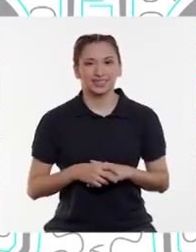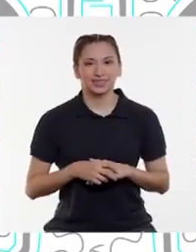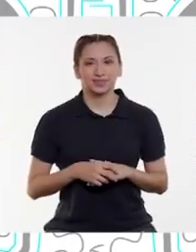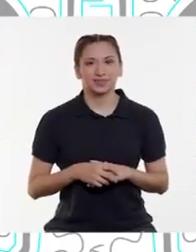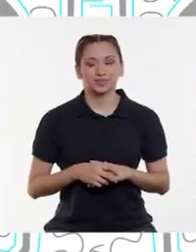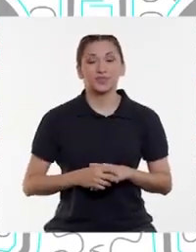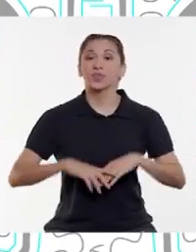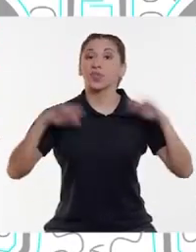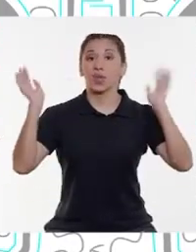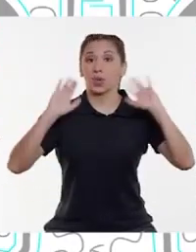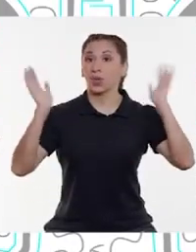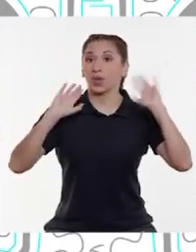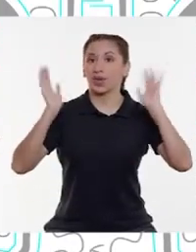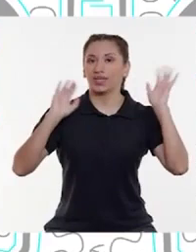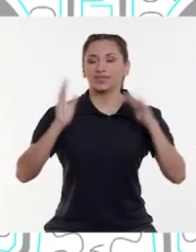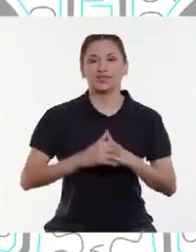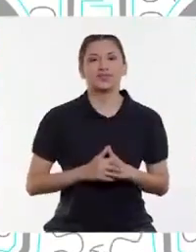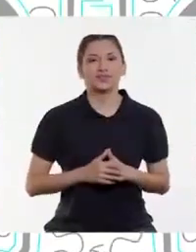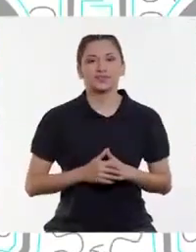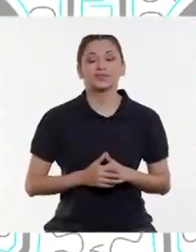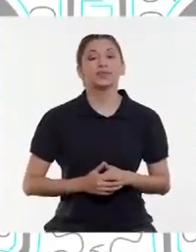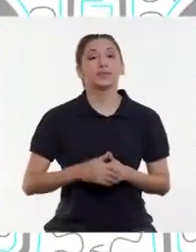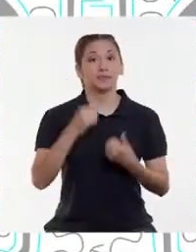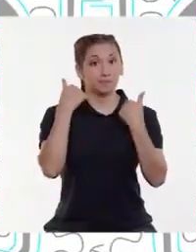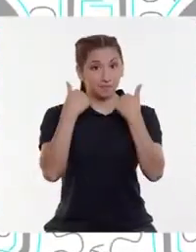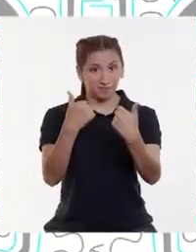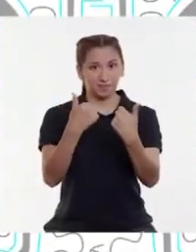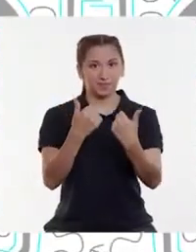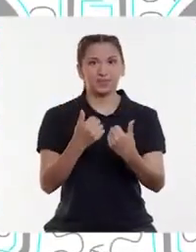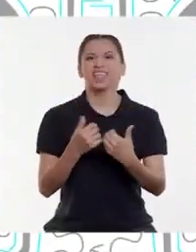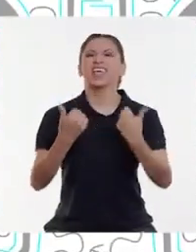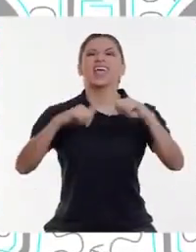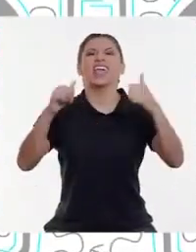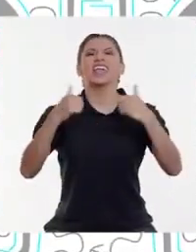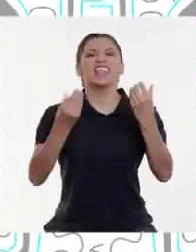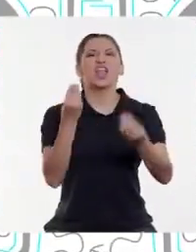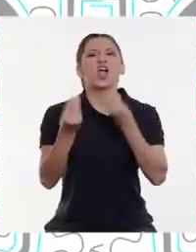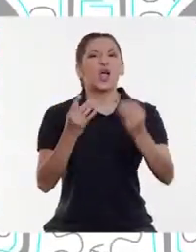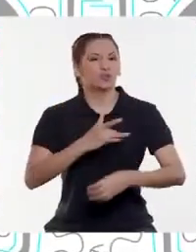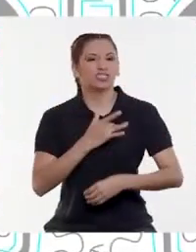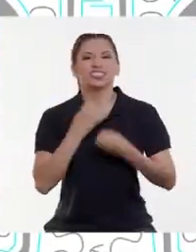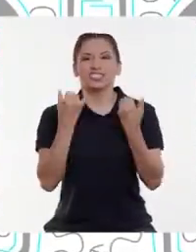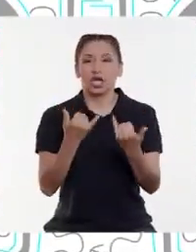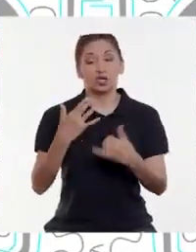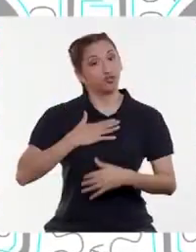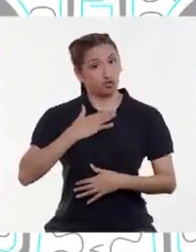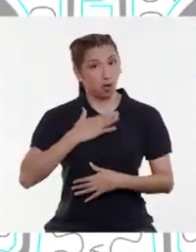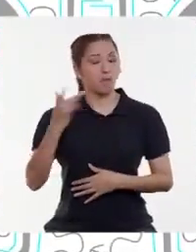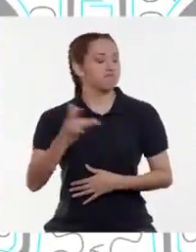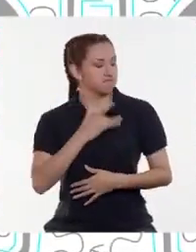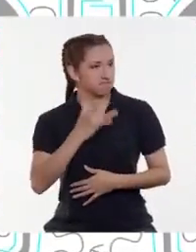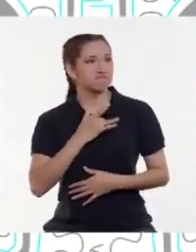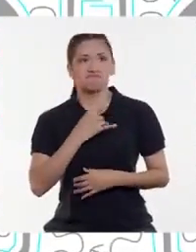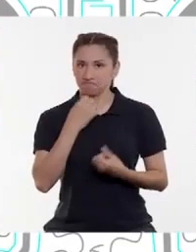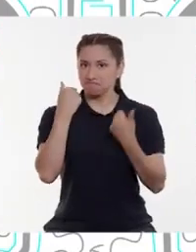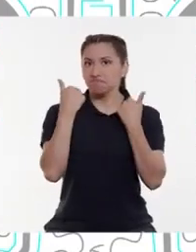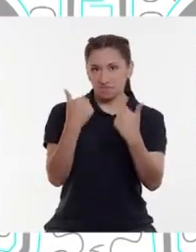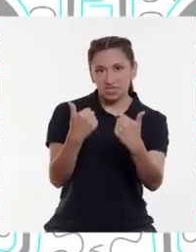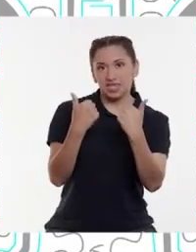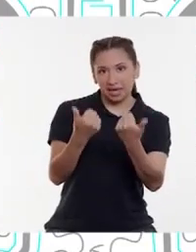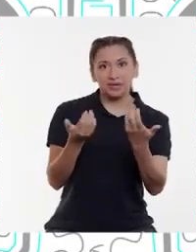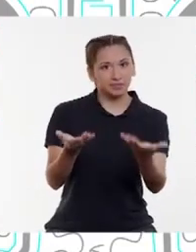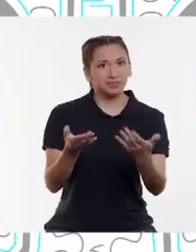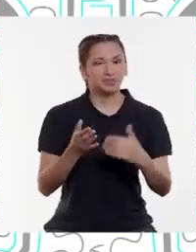Bancaropé. ¡Hola! Bien, chicas y chicos, ¿cómo nos encontramos el día de hoy? Yo me siento